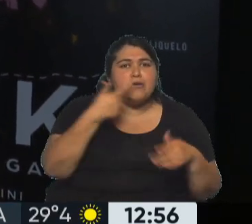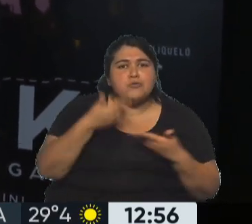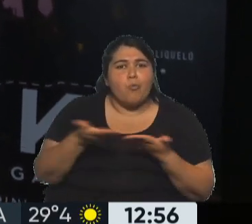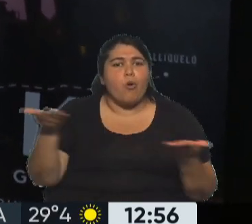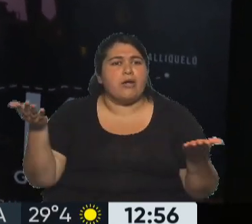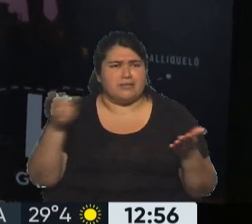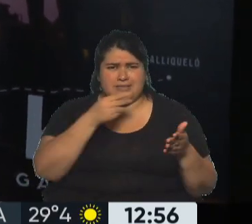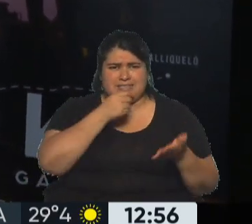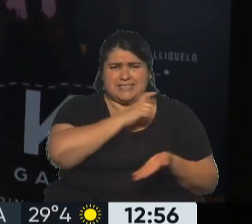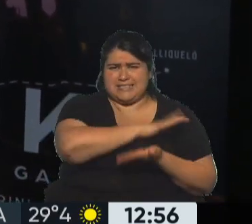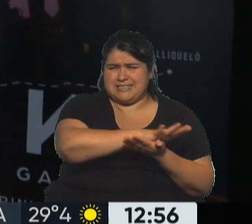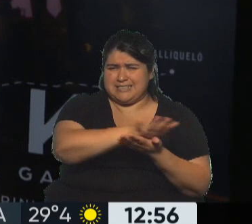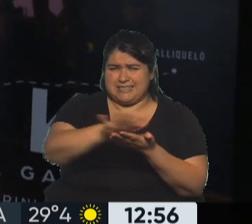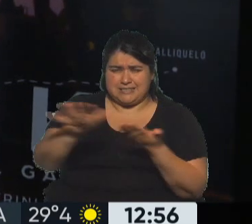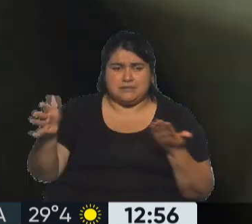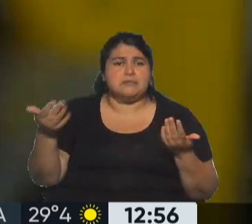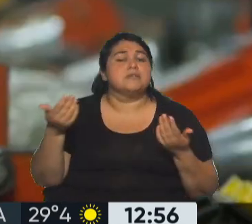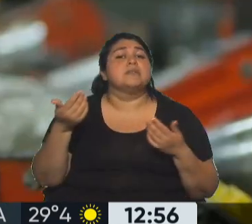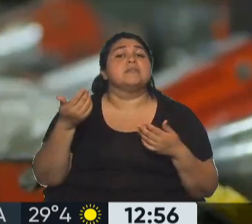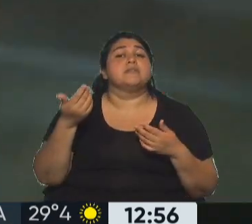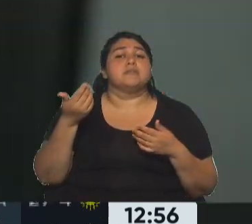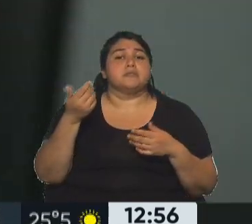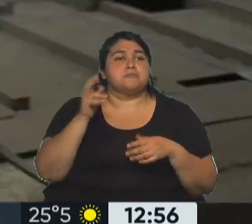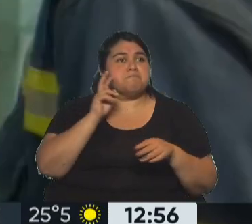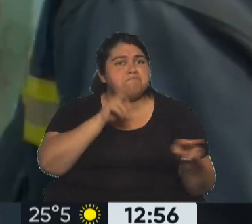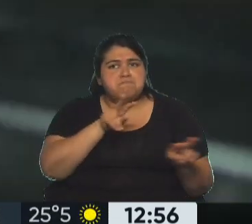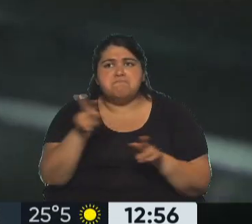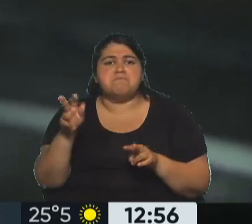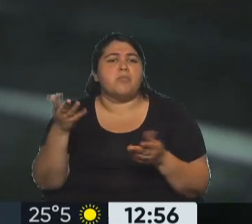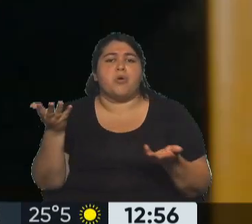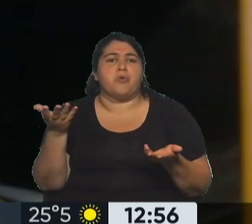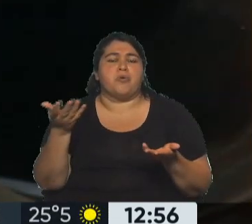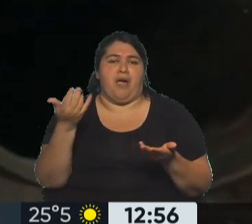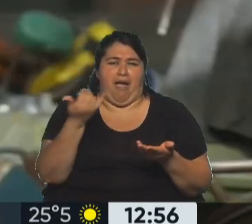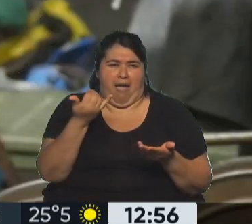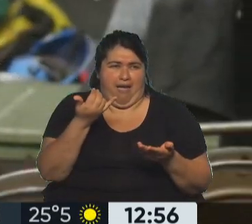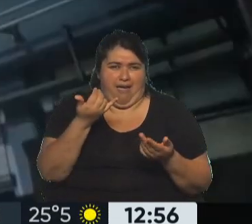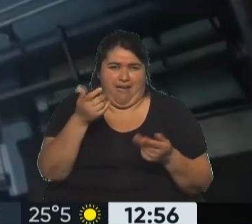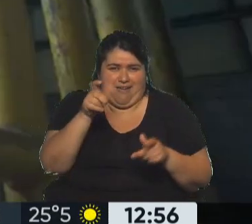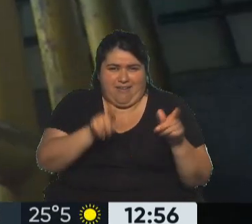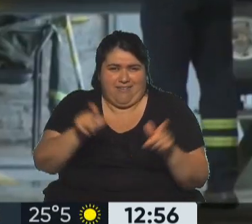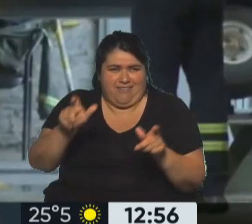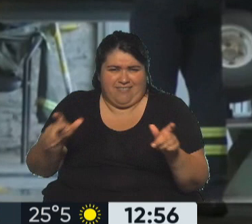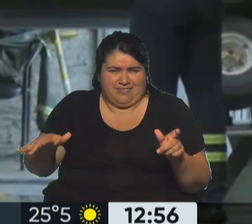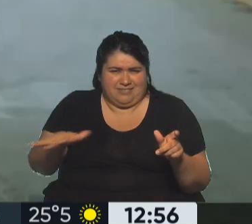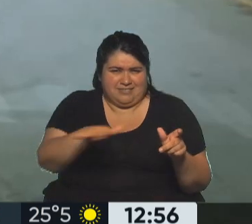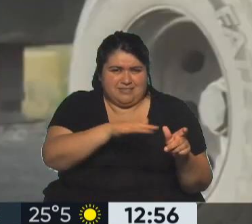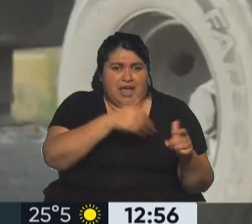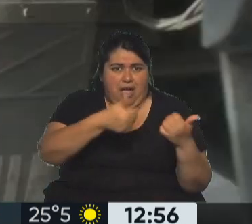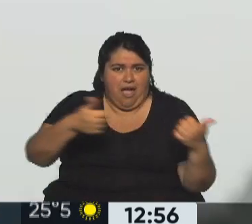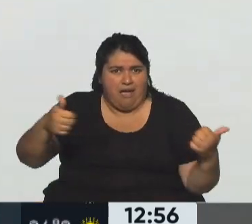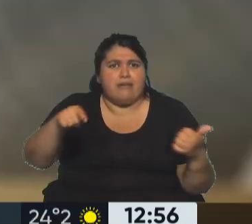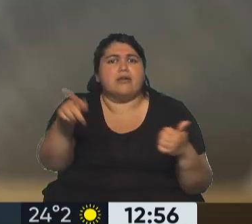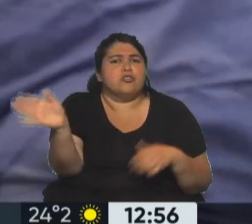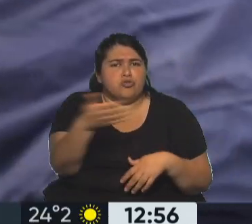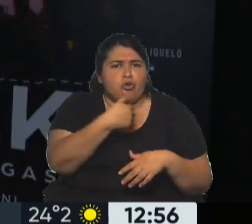hay absolutamente nada. Y encontrarte con un montón de gente que está ahí y